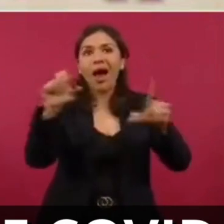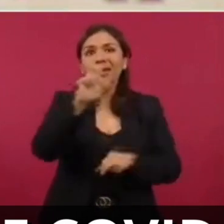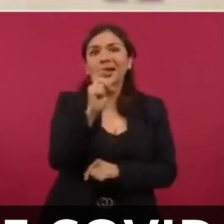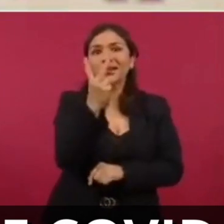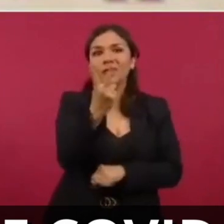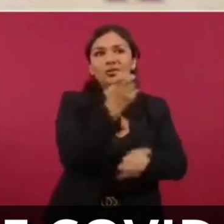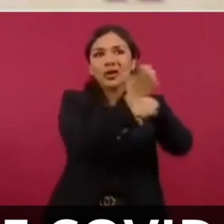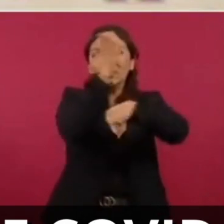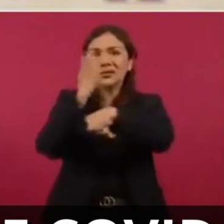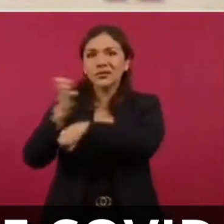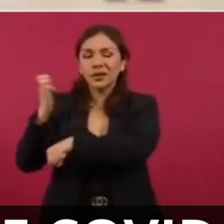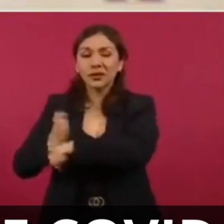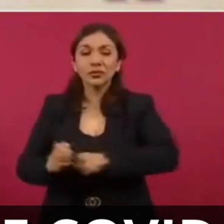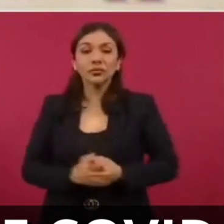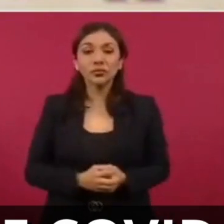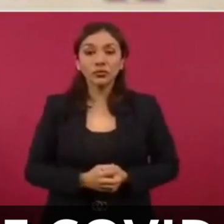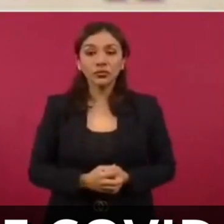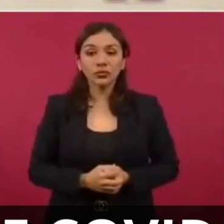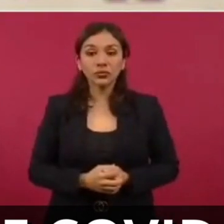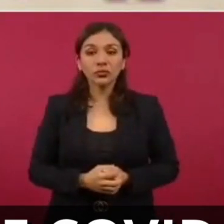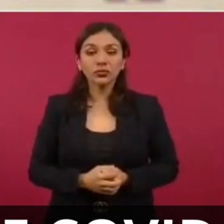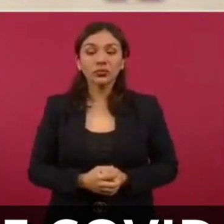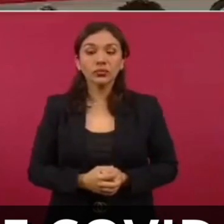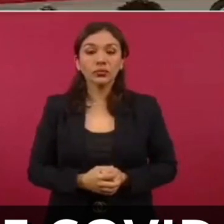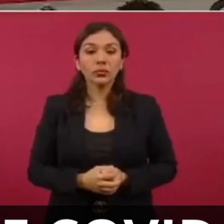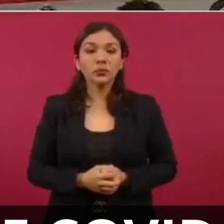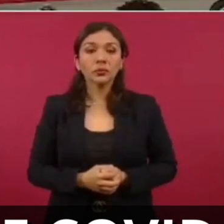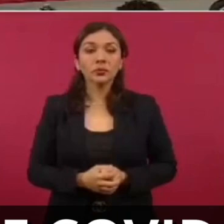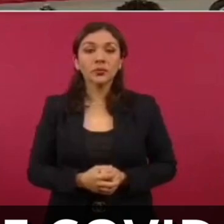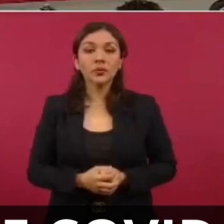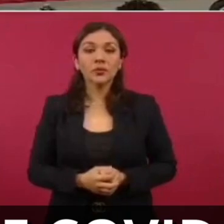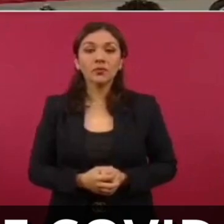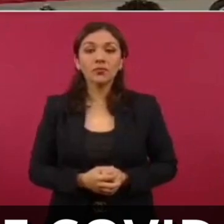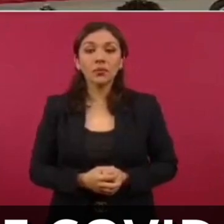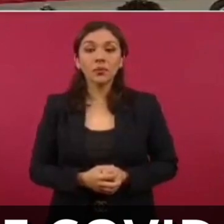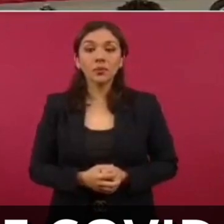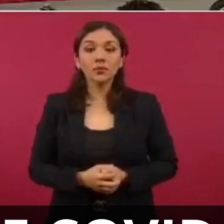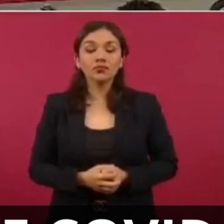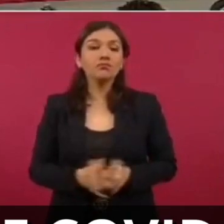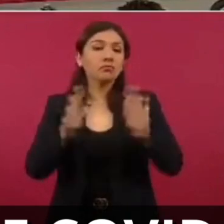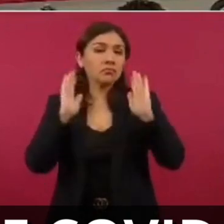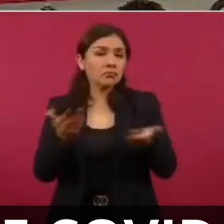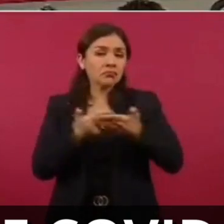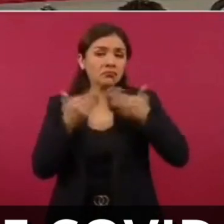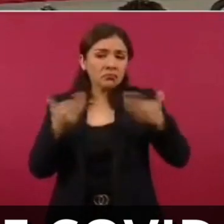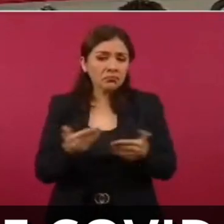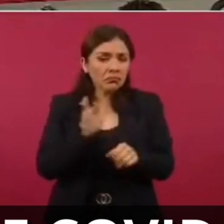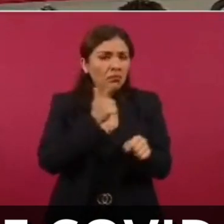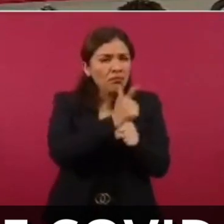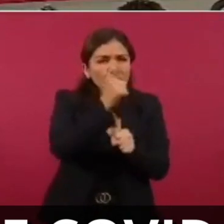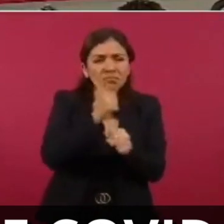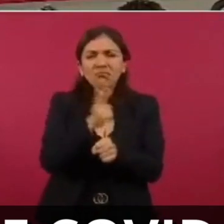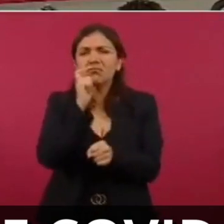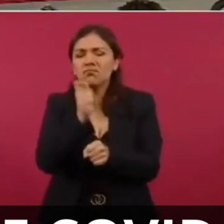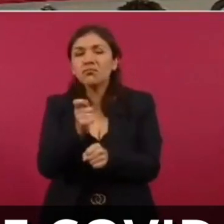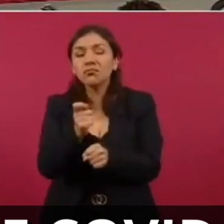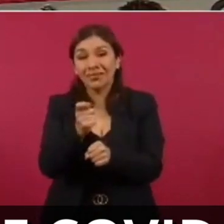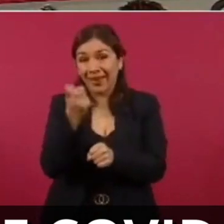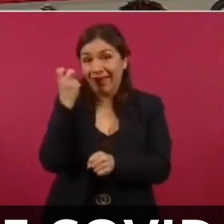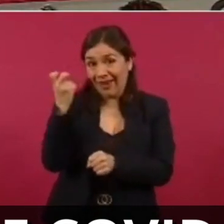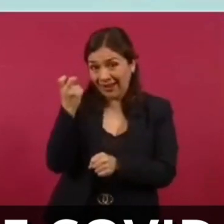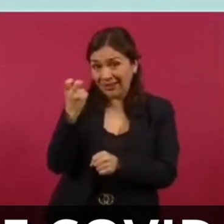entidades federativas. Y lo que se ha identificado progresivamente es que este patrón